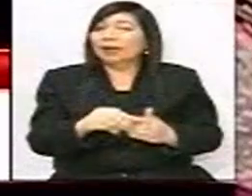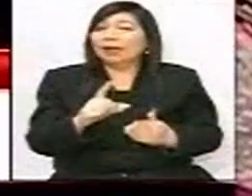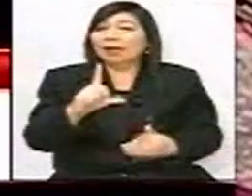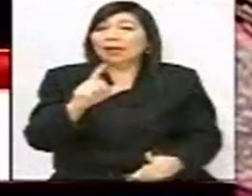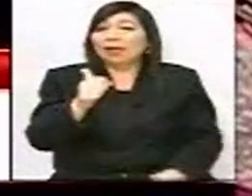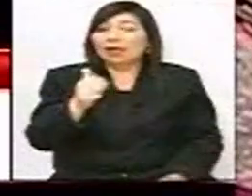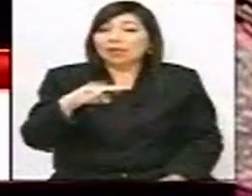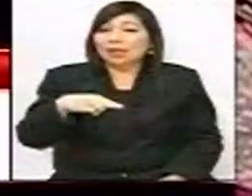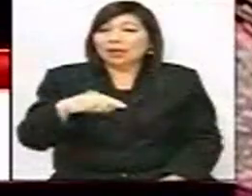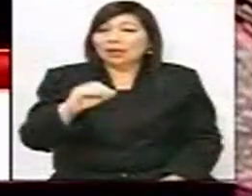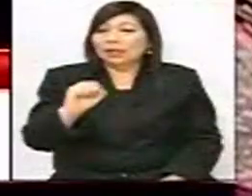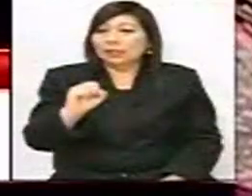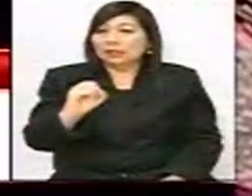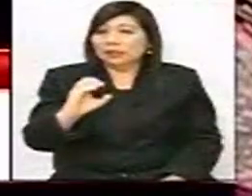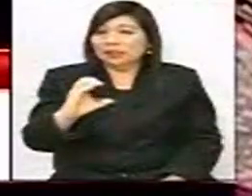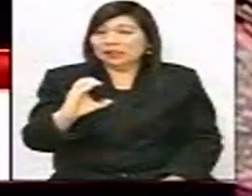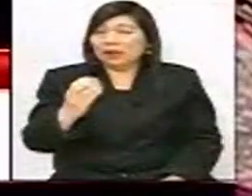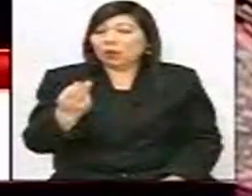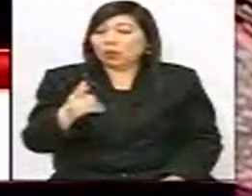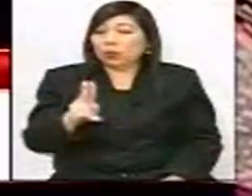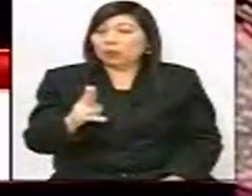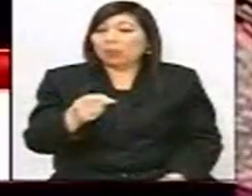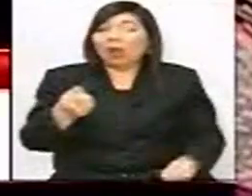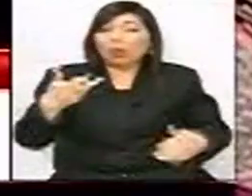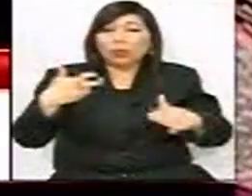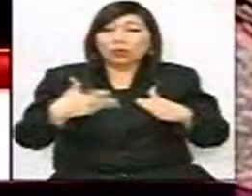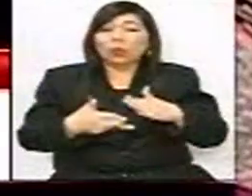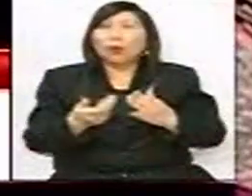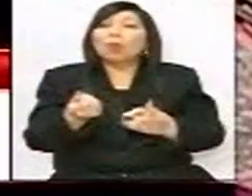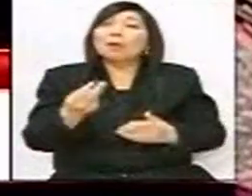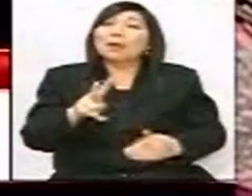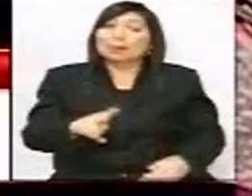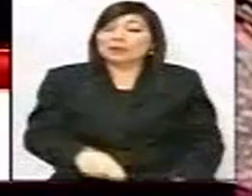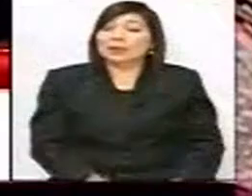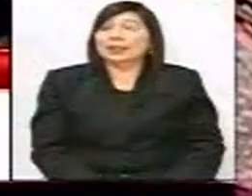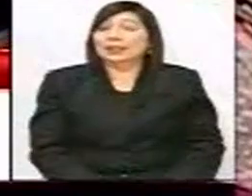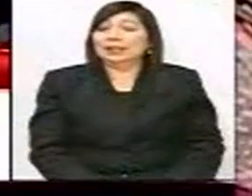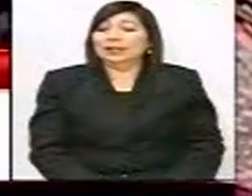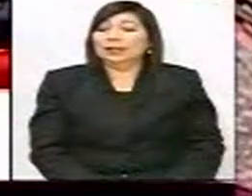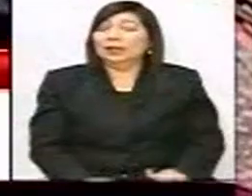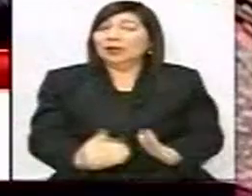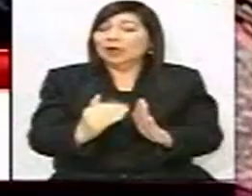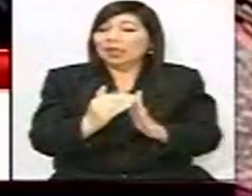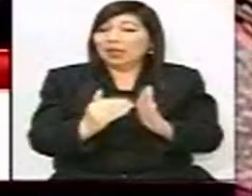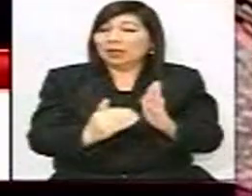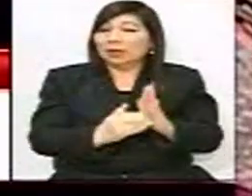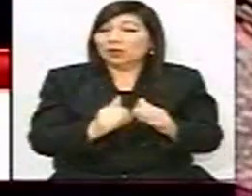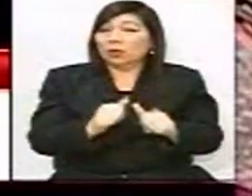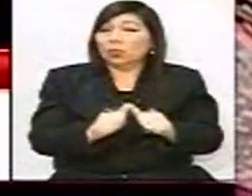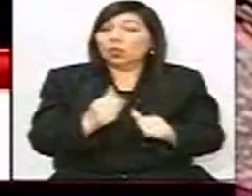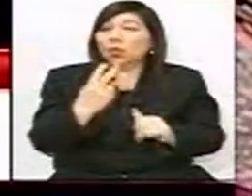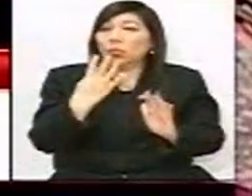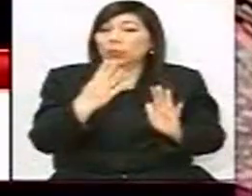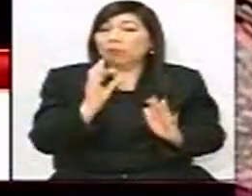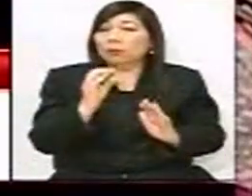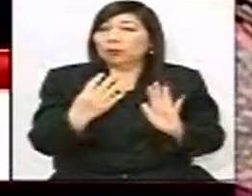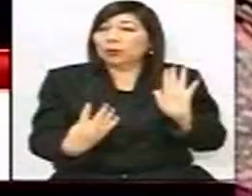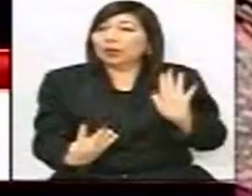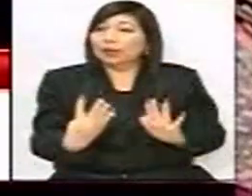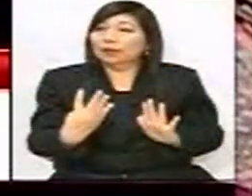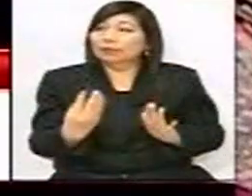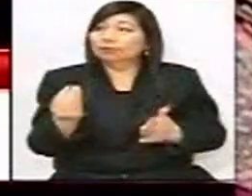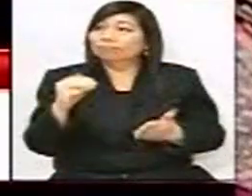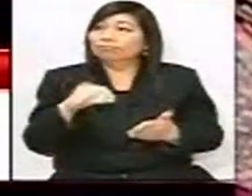ANSAC por persistir con el alza de peaje? Conforme lo señala el artículo 9.14 del contrato